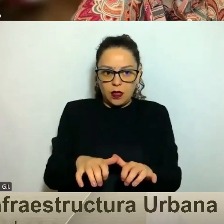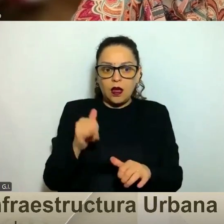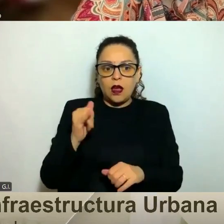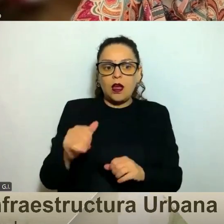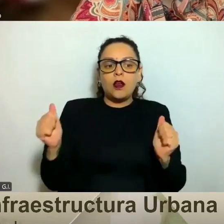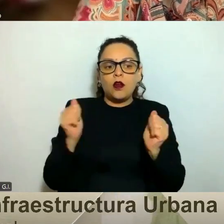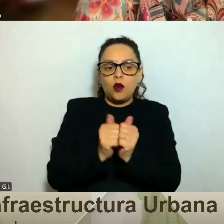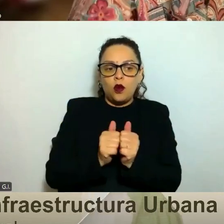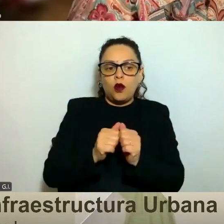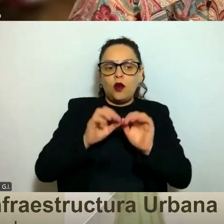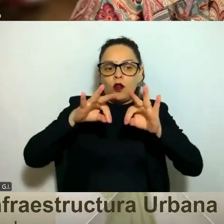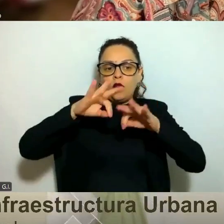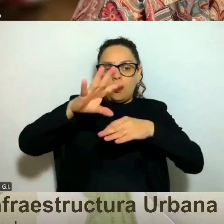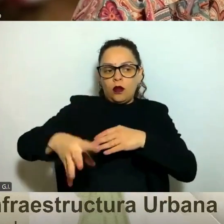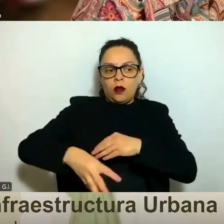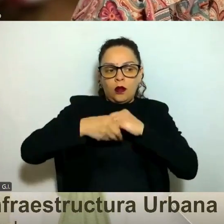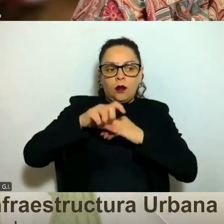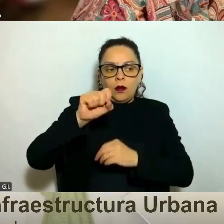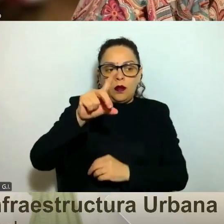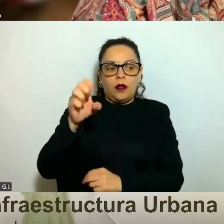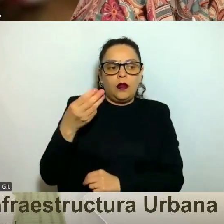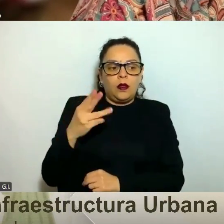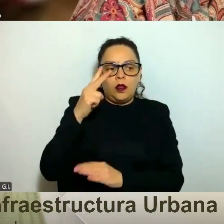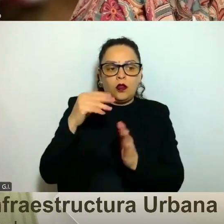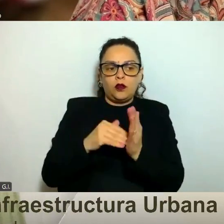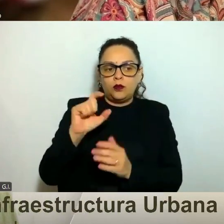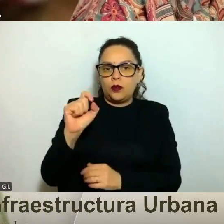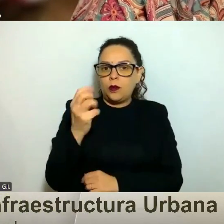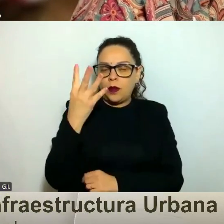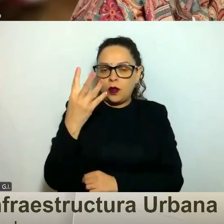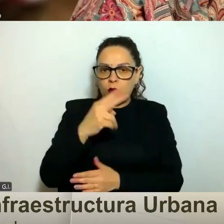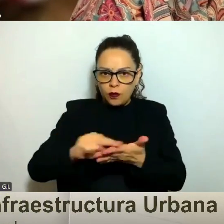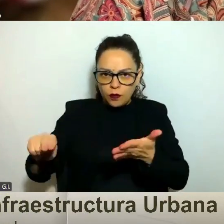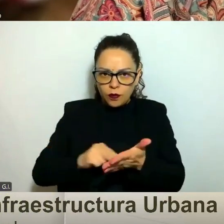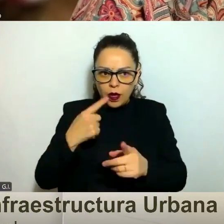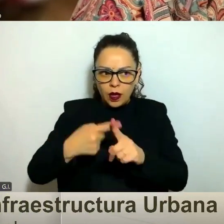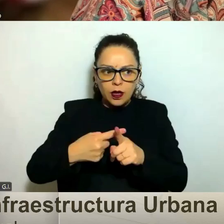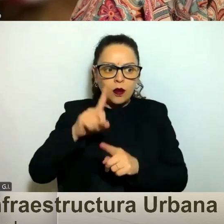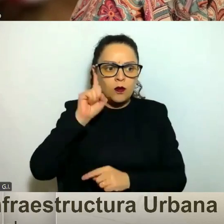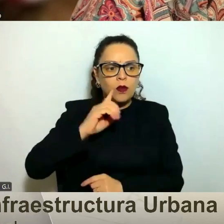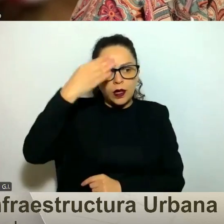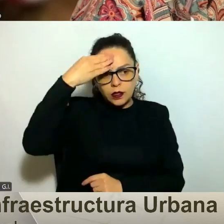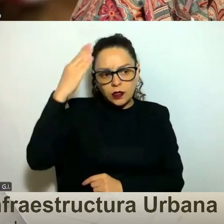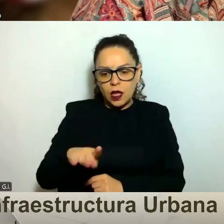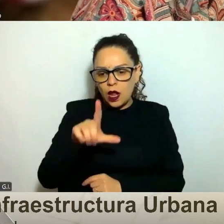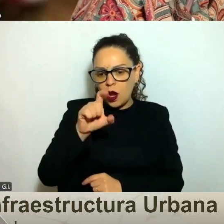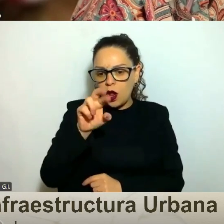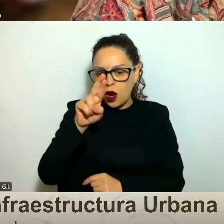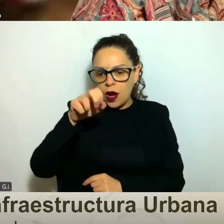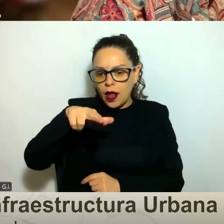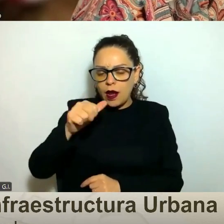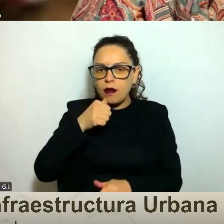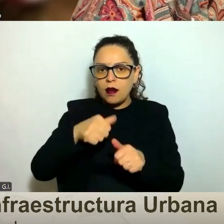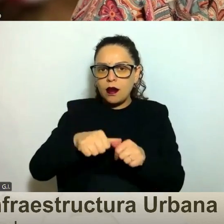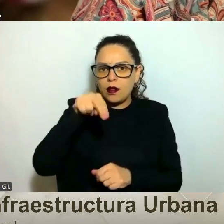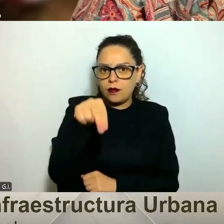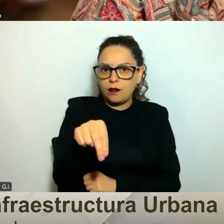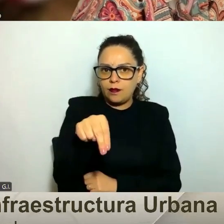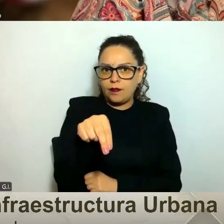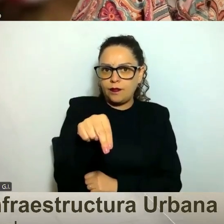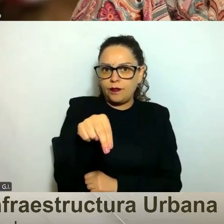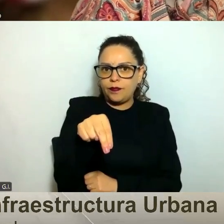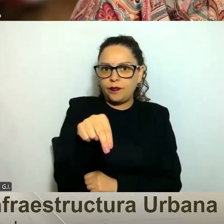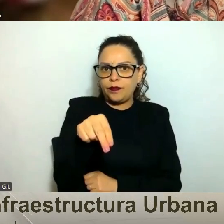de mayo de 2024, firmado por la señora Lorena N., solo integrante de una parte